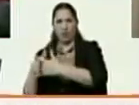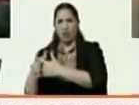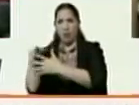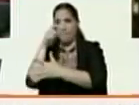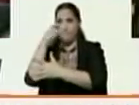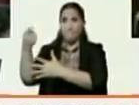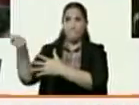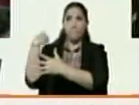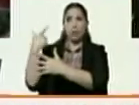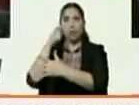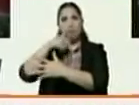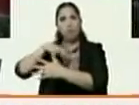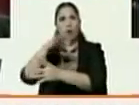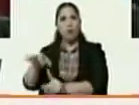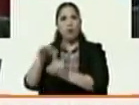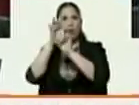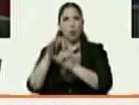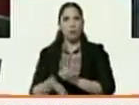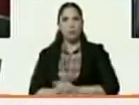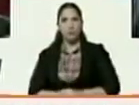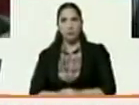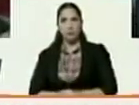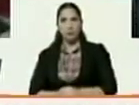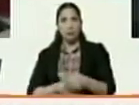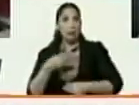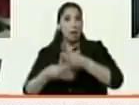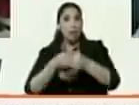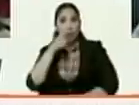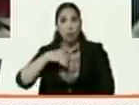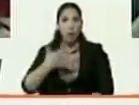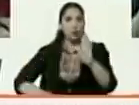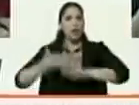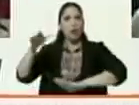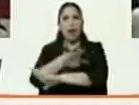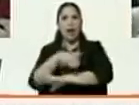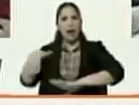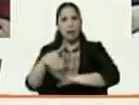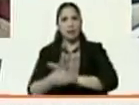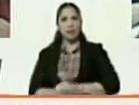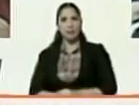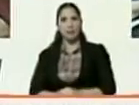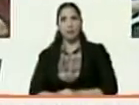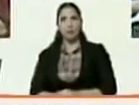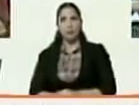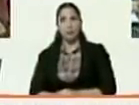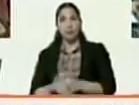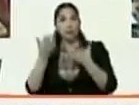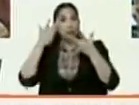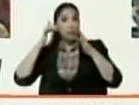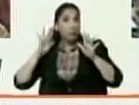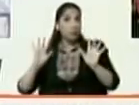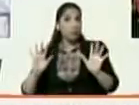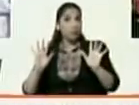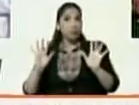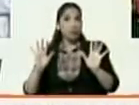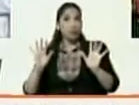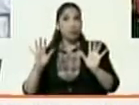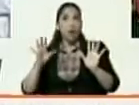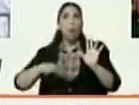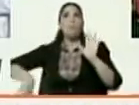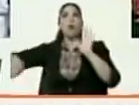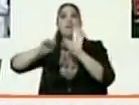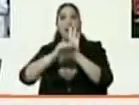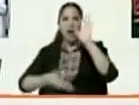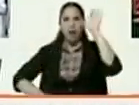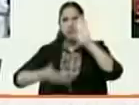espalda al pueblo que lo eligió. ¿Qué hizo el pueblo? Salió a la calle y probablemente volverá a salir